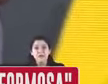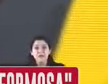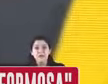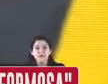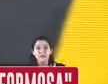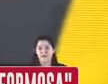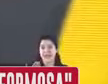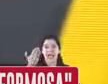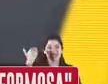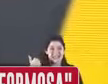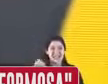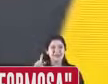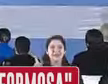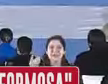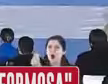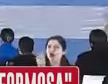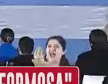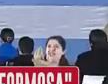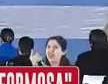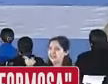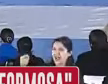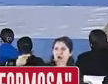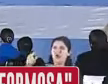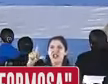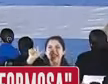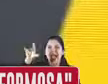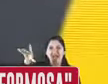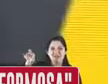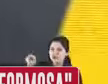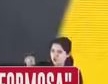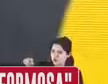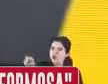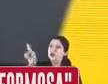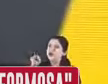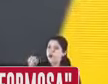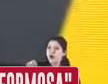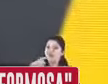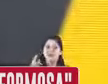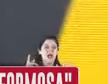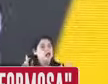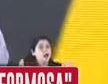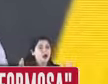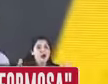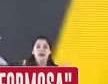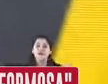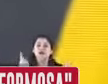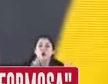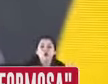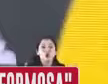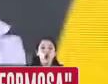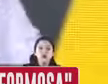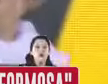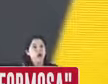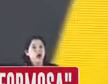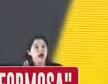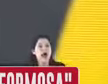la candidata tuvo la disputa árbol sandro navarro día de aire gente decía no porque nosotros nos vamos a tener a nadie que esté cinco